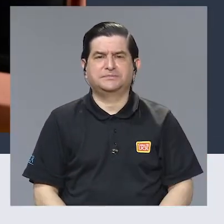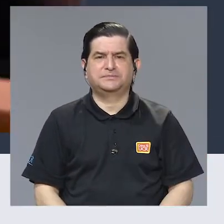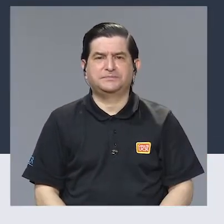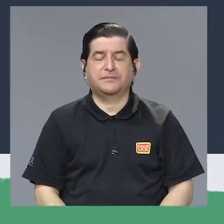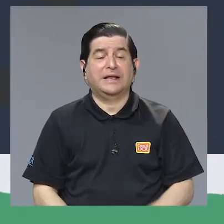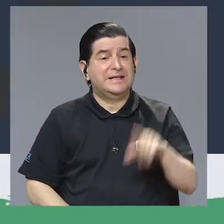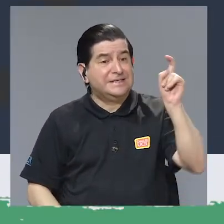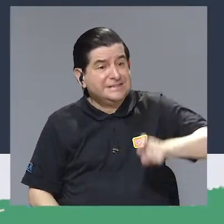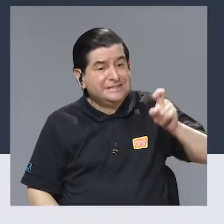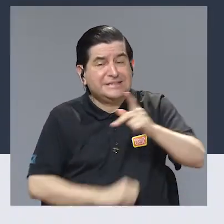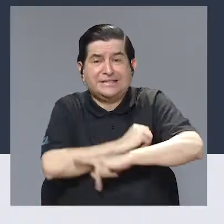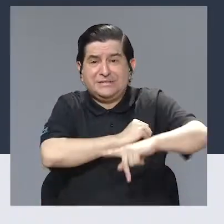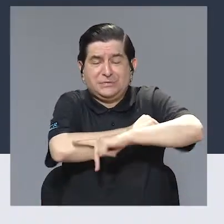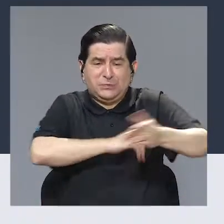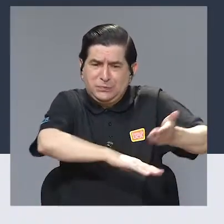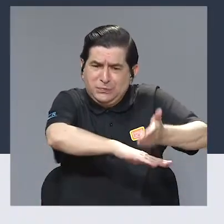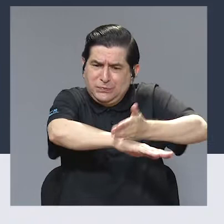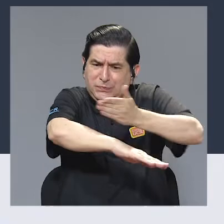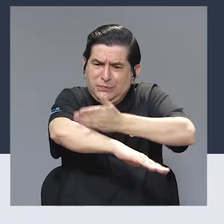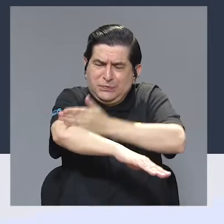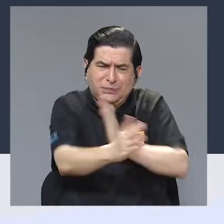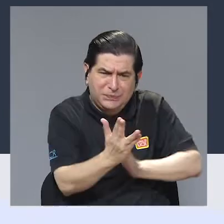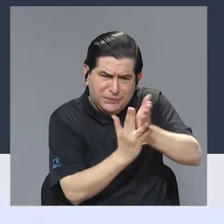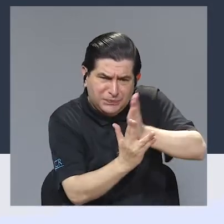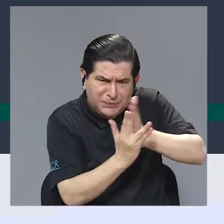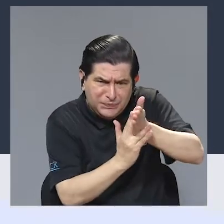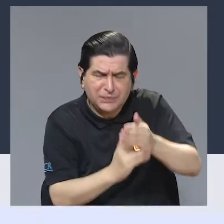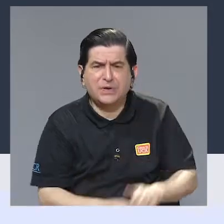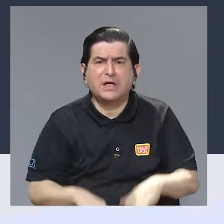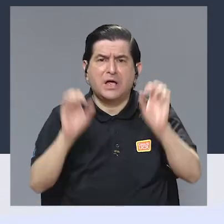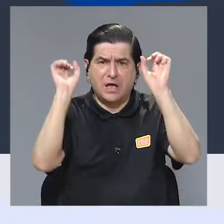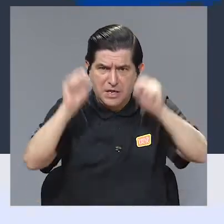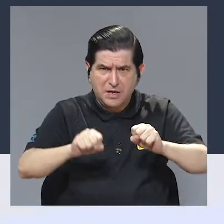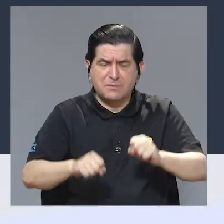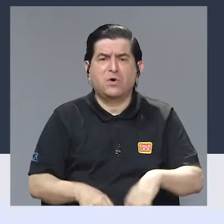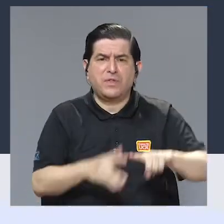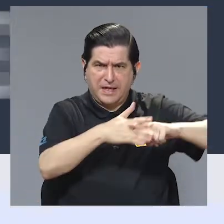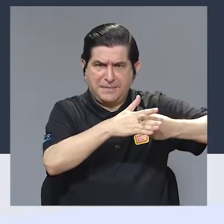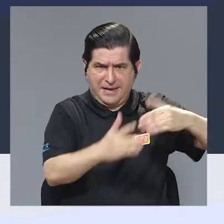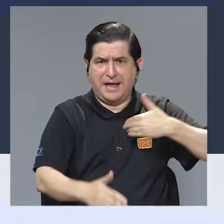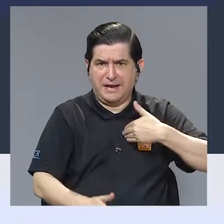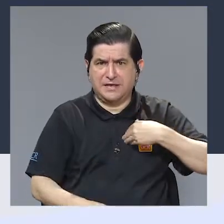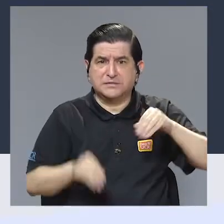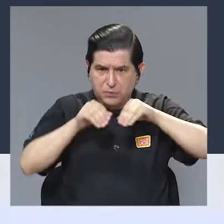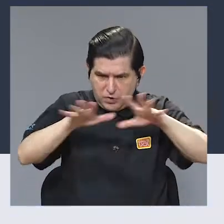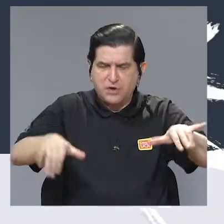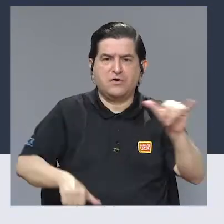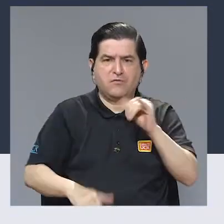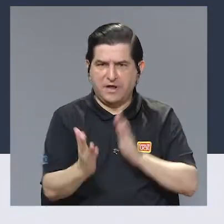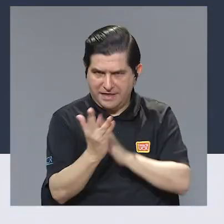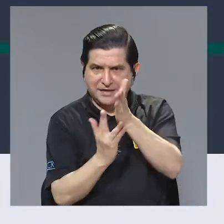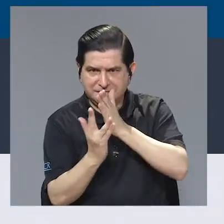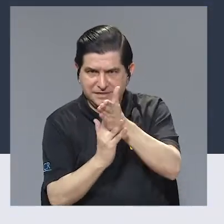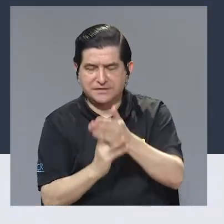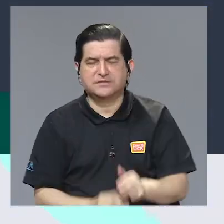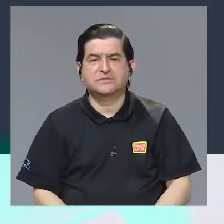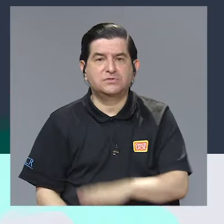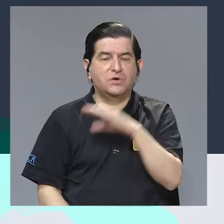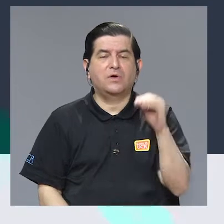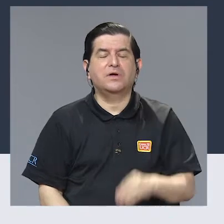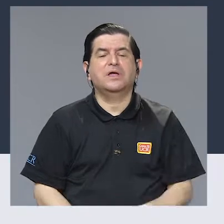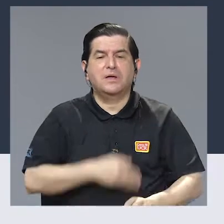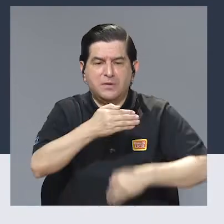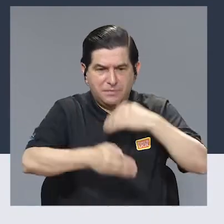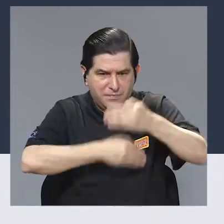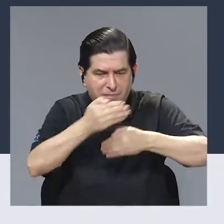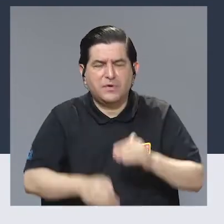adolescentes. Es urgente que el país avance hacia la accesibilidad y la disponibilidad de dispositivos y redes, asimismo hacia